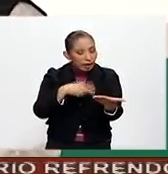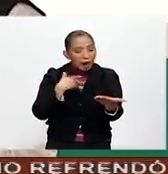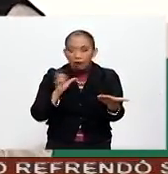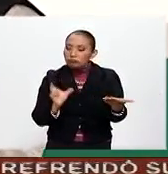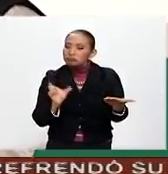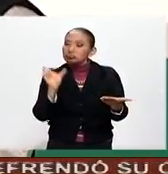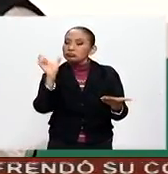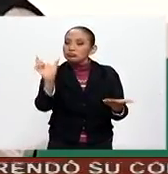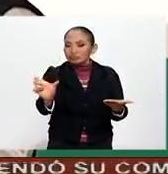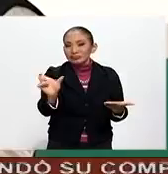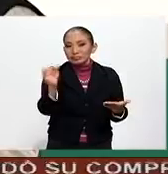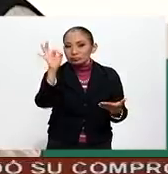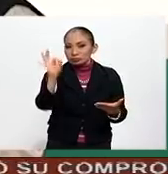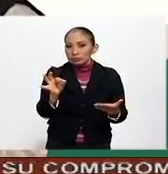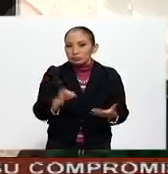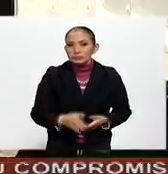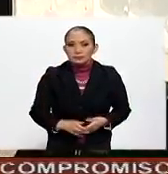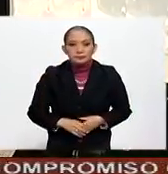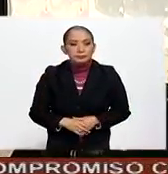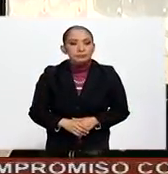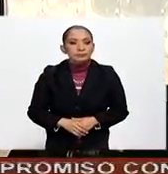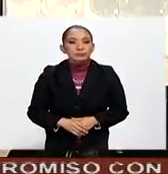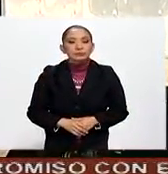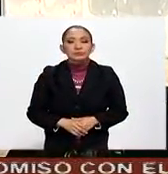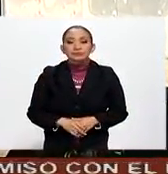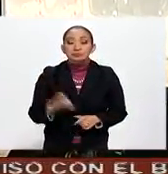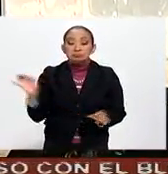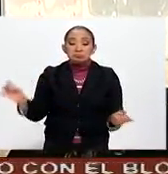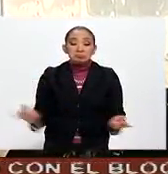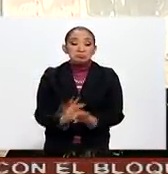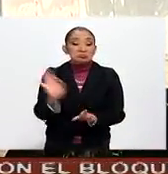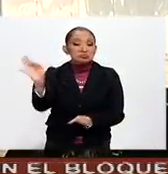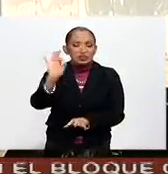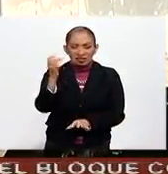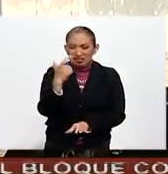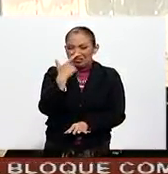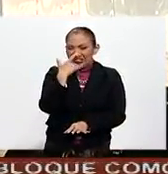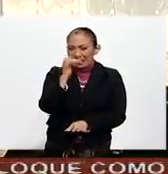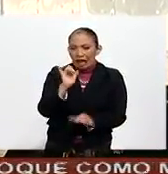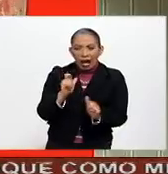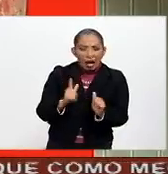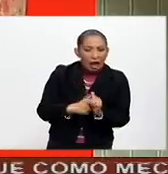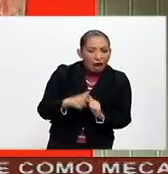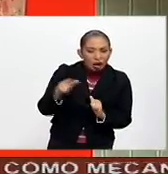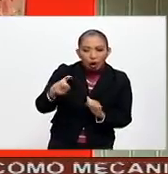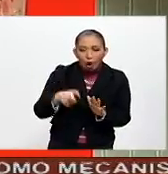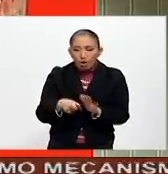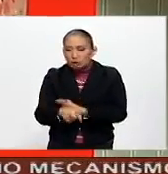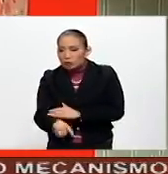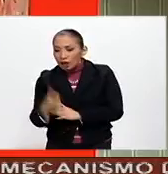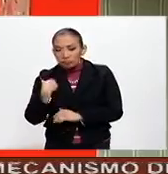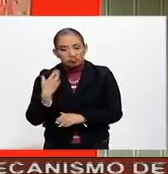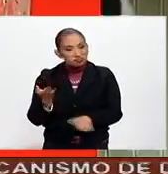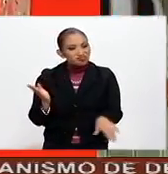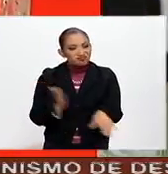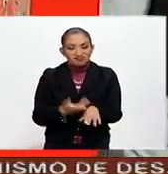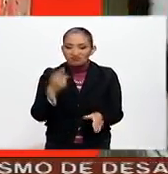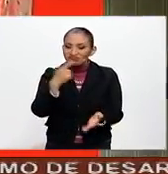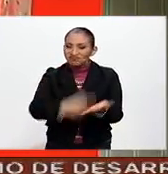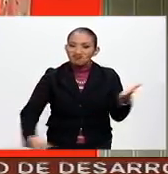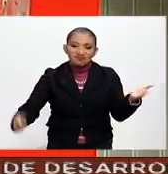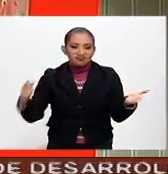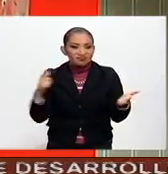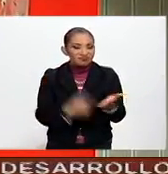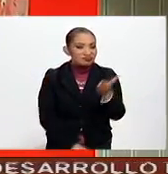de una manera correcta. En caso de encontrar irregularidades, algún acto de corrupción, se van a aplicar suspensiones